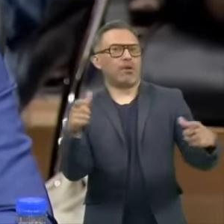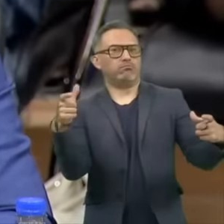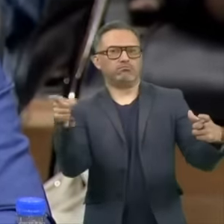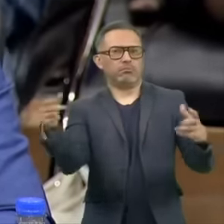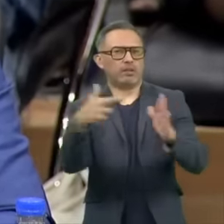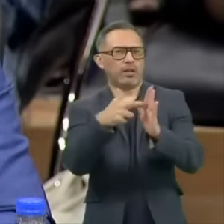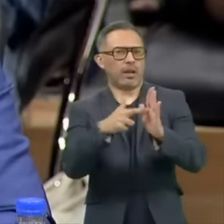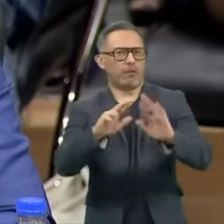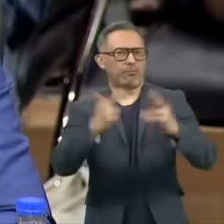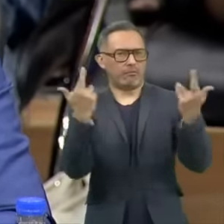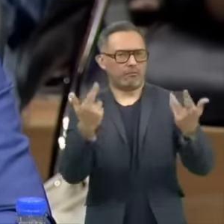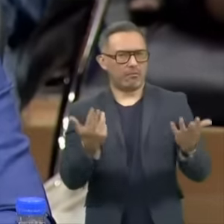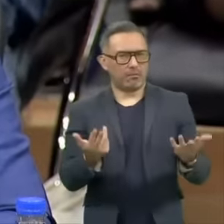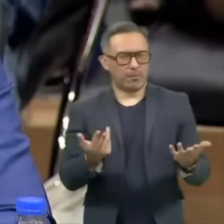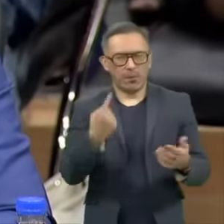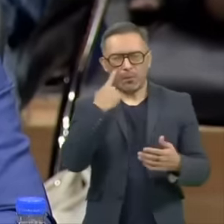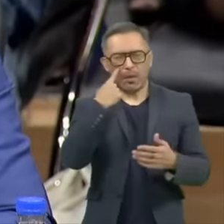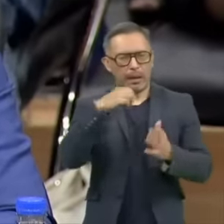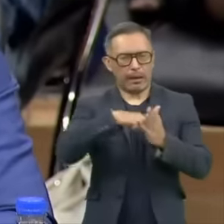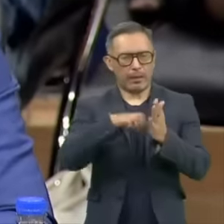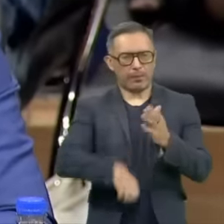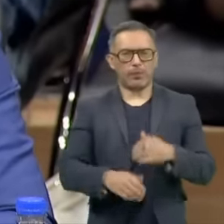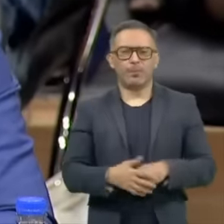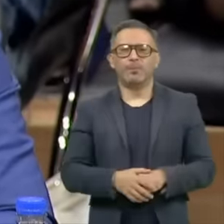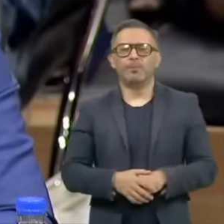Imagínense ustedes, como ejemplo,